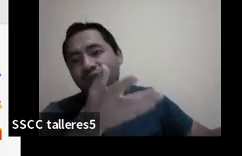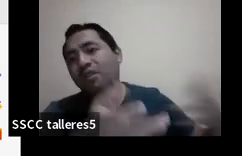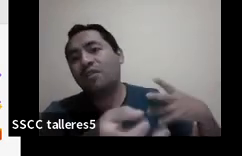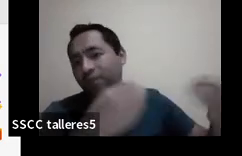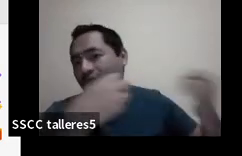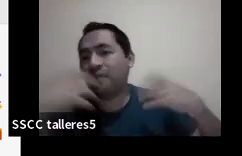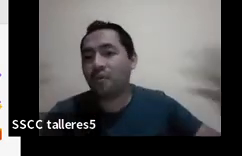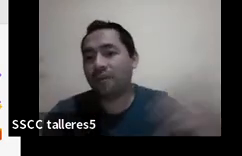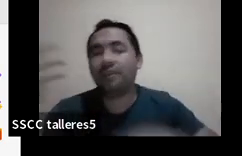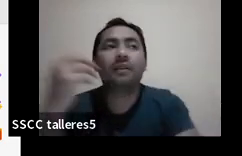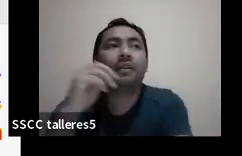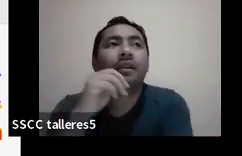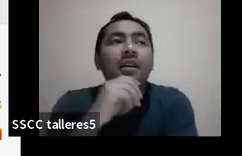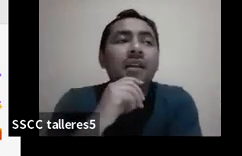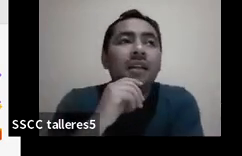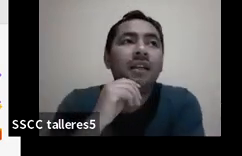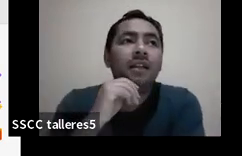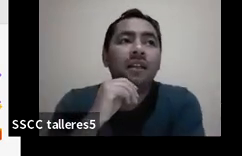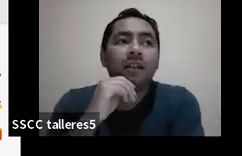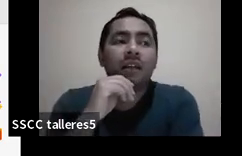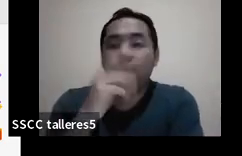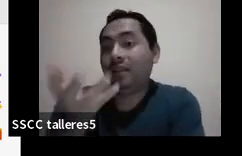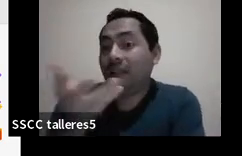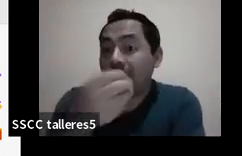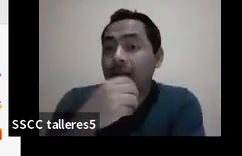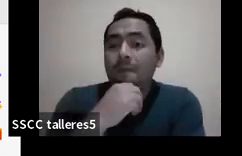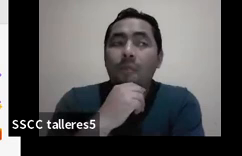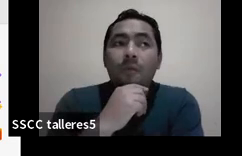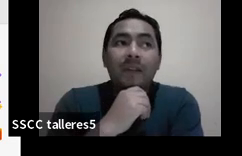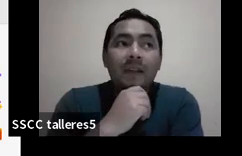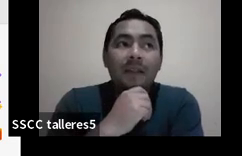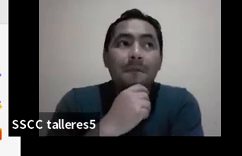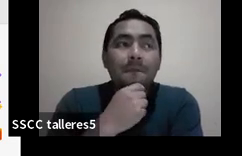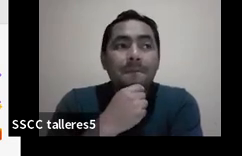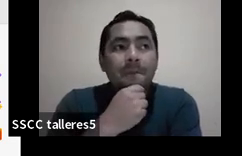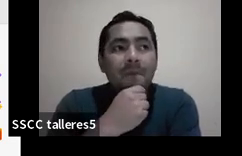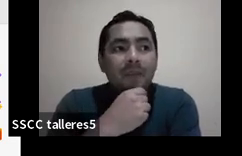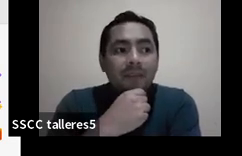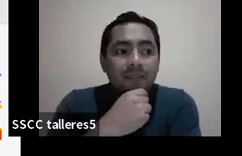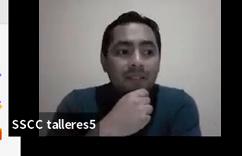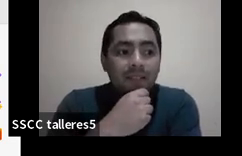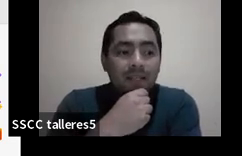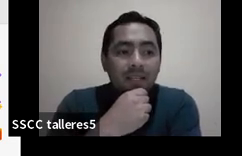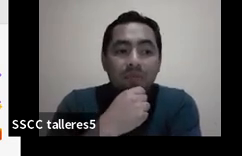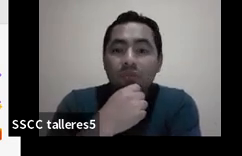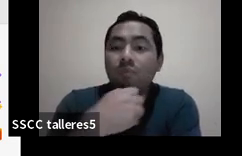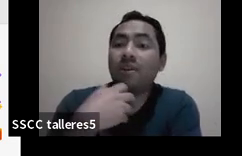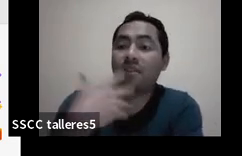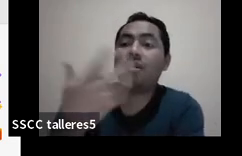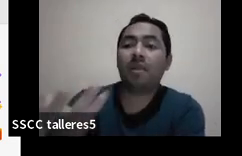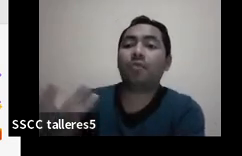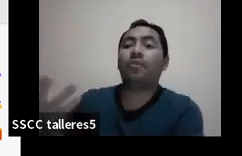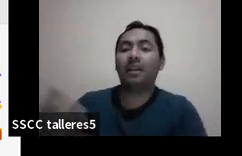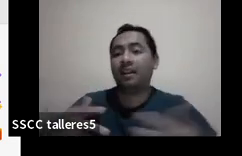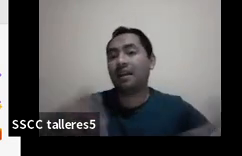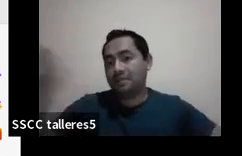que están estudiando en colegios que me comentan que no entienden nada, no aprenden nada. El profesor puede